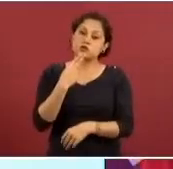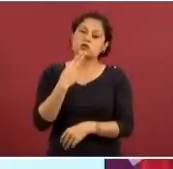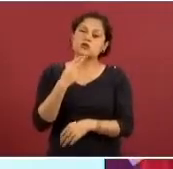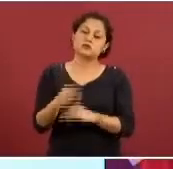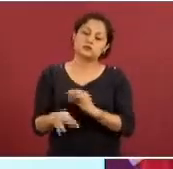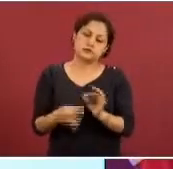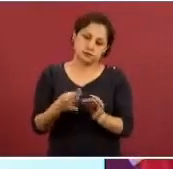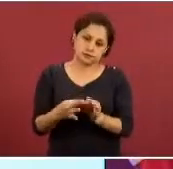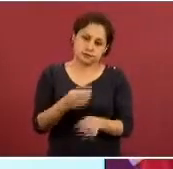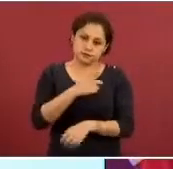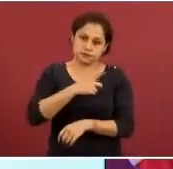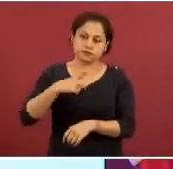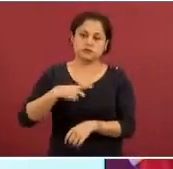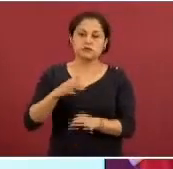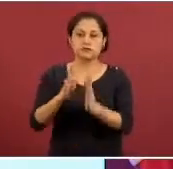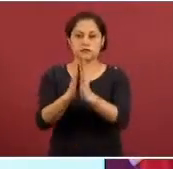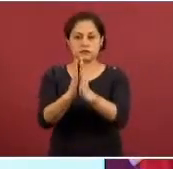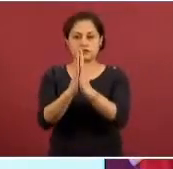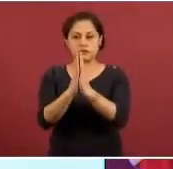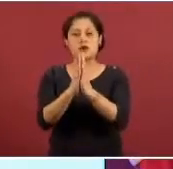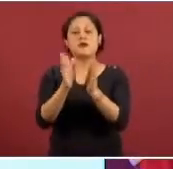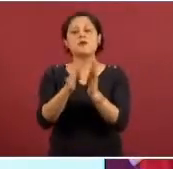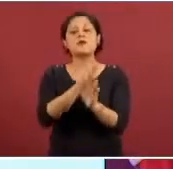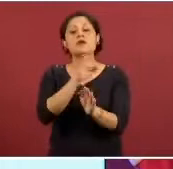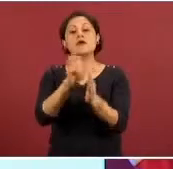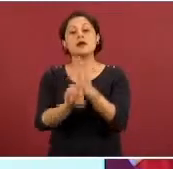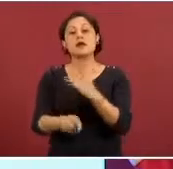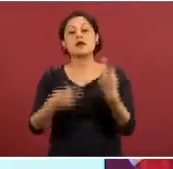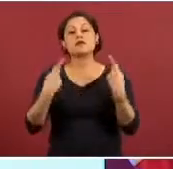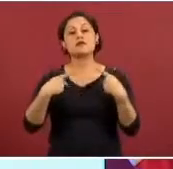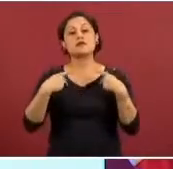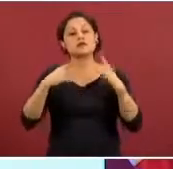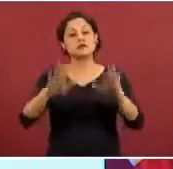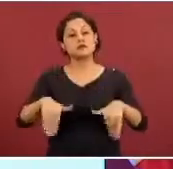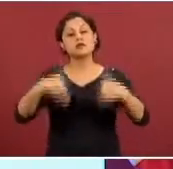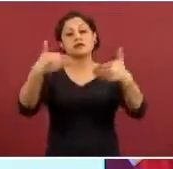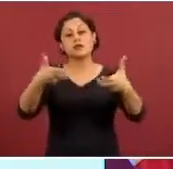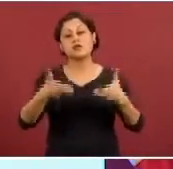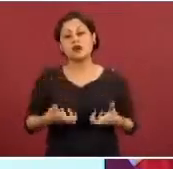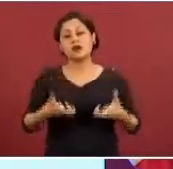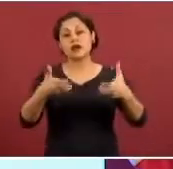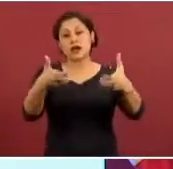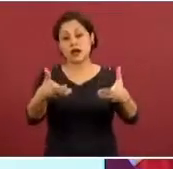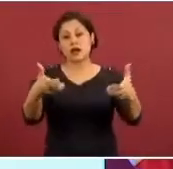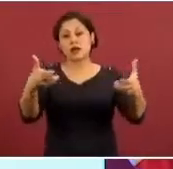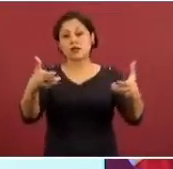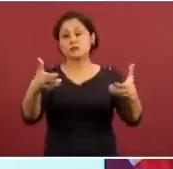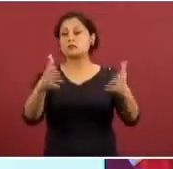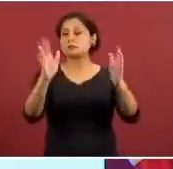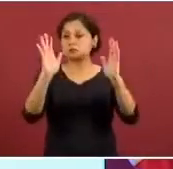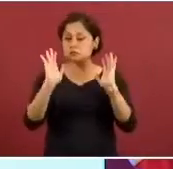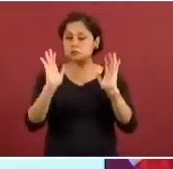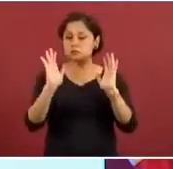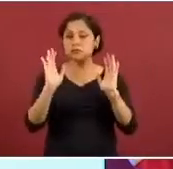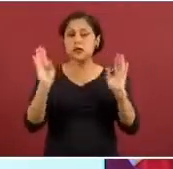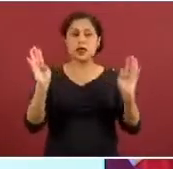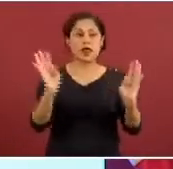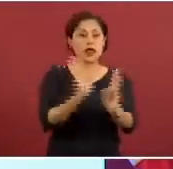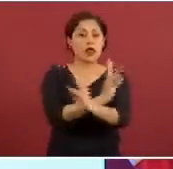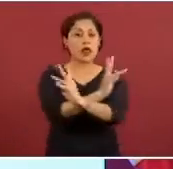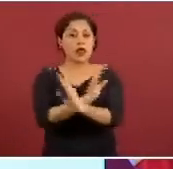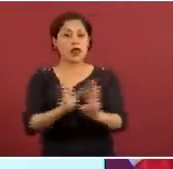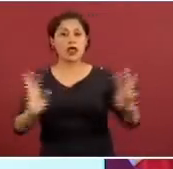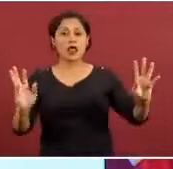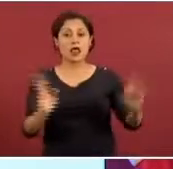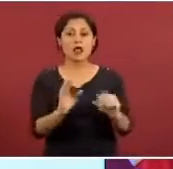personas que estén circulando en la calle no deben circular si tienen una condición de riesgo. ¿Por qué razón? Porque